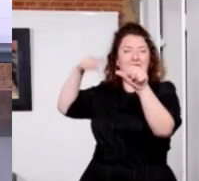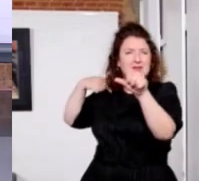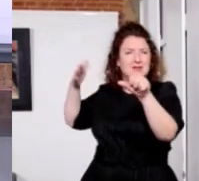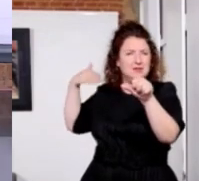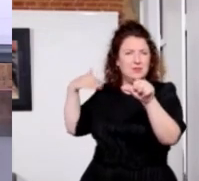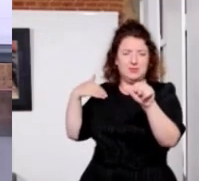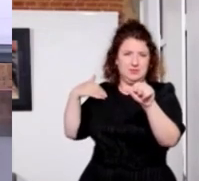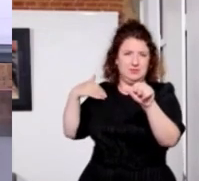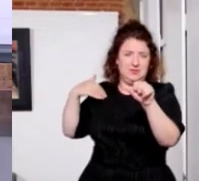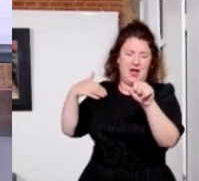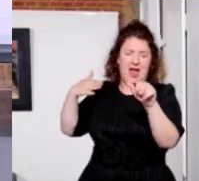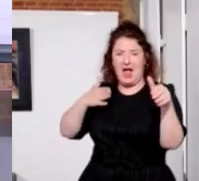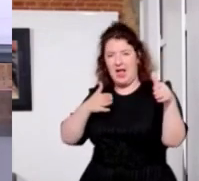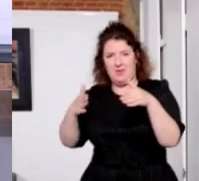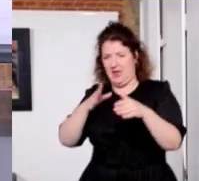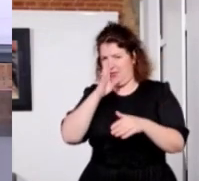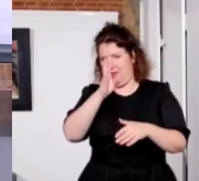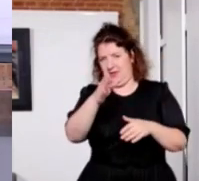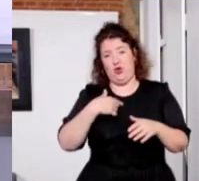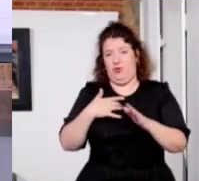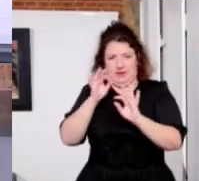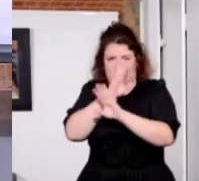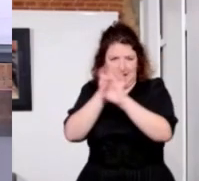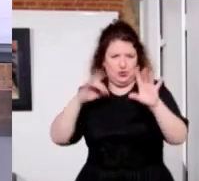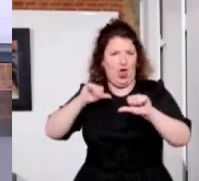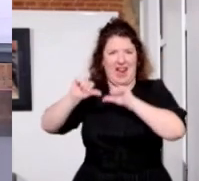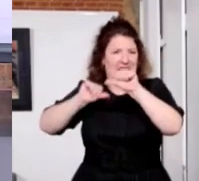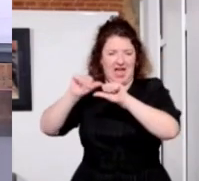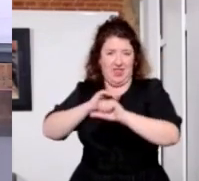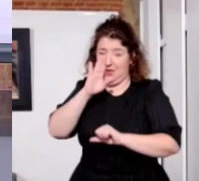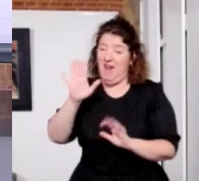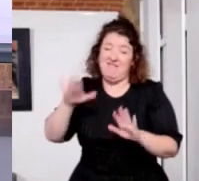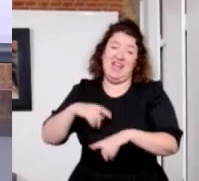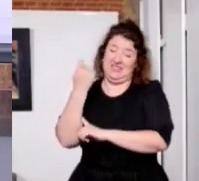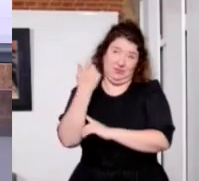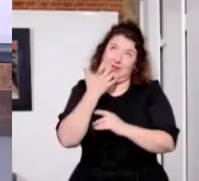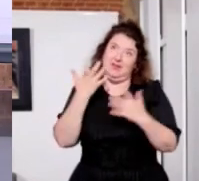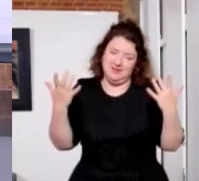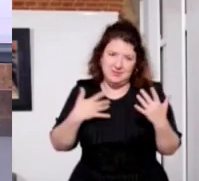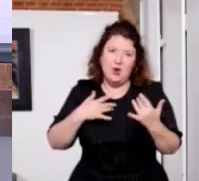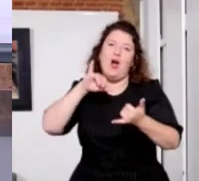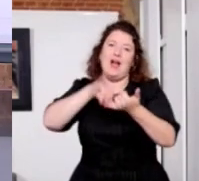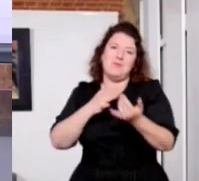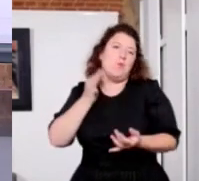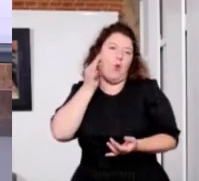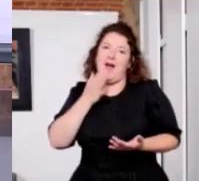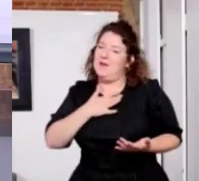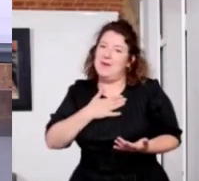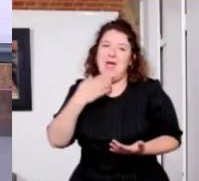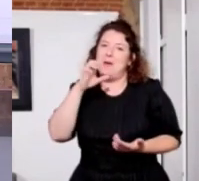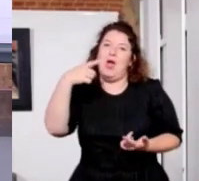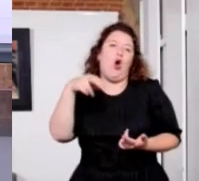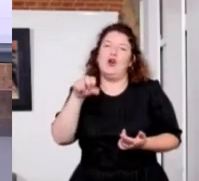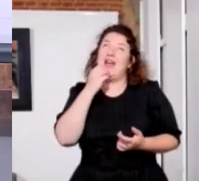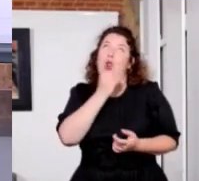muy torcidos, bueno, torcidos no, derecho, iba a legar. Lo que pasa es que tuve poco éxito, gracias a Dios, porque después ya me casé con mi mujer, mi Begoña, que es lo